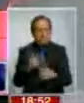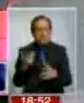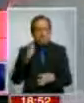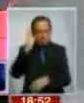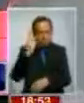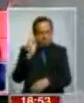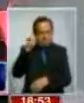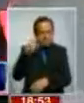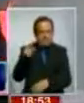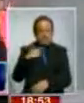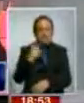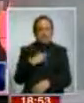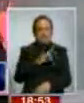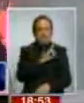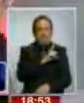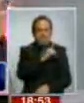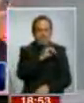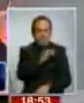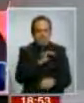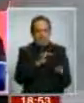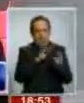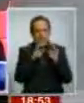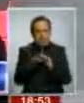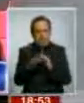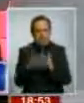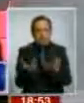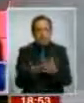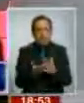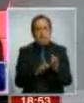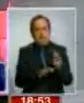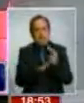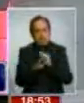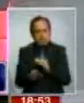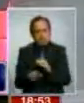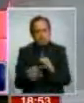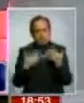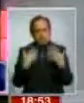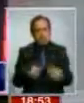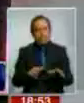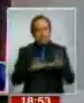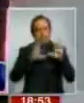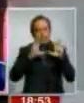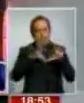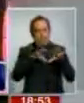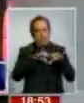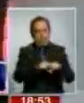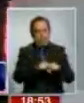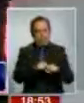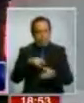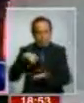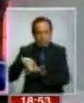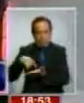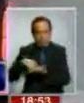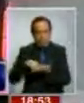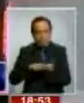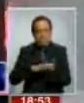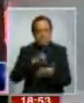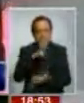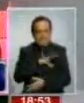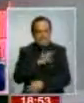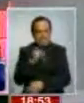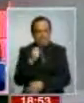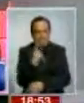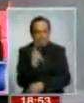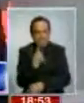Ayudé a convencer a la UDI de apoyar a Piñera, que no le salía fácil y lo hicieron. Cedimos 9 cupos parlamentarios para que el Chile Primero